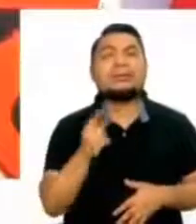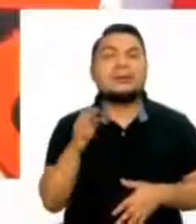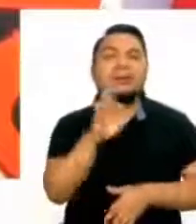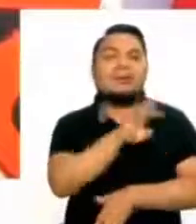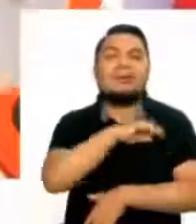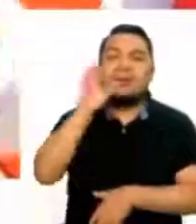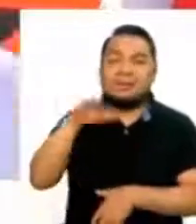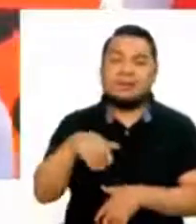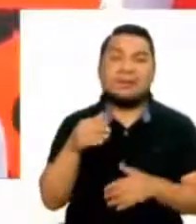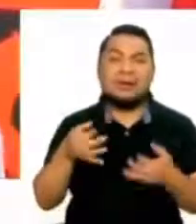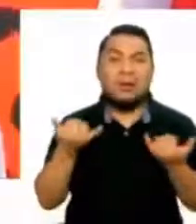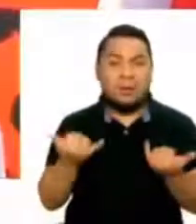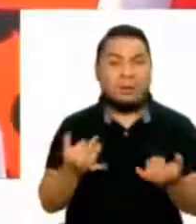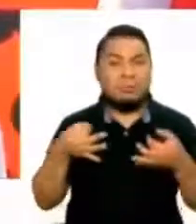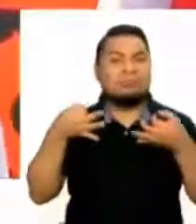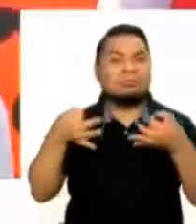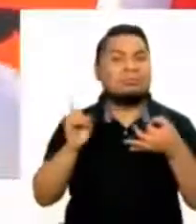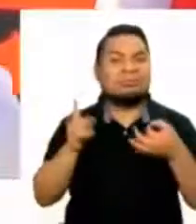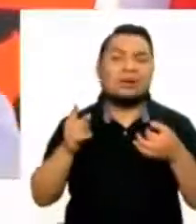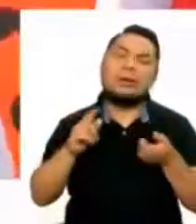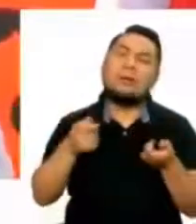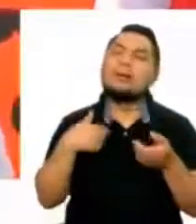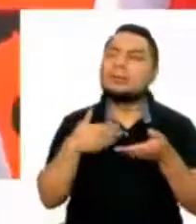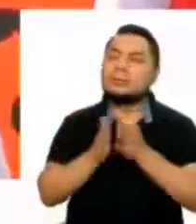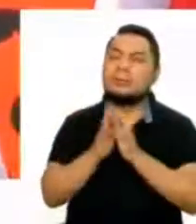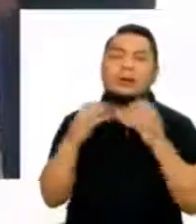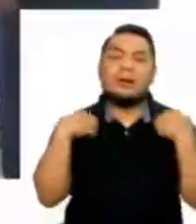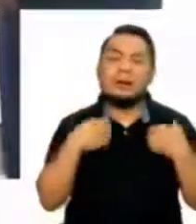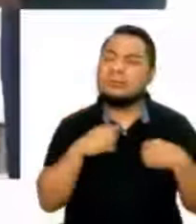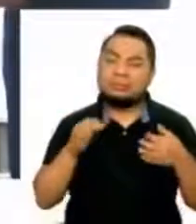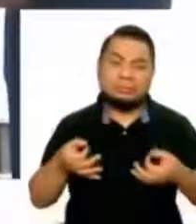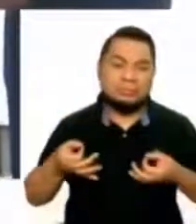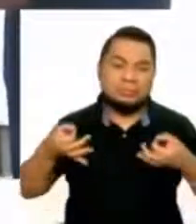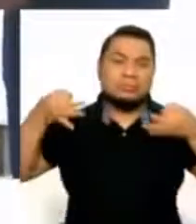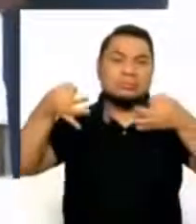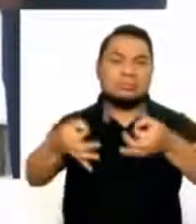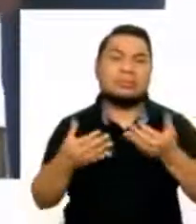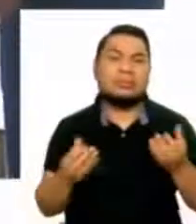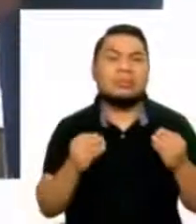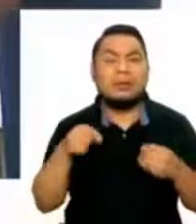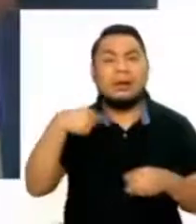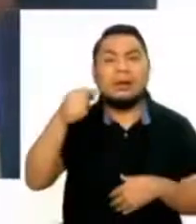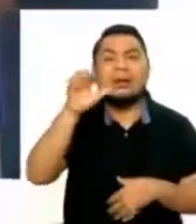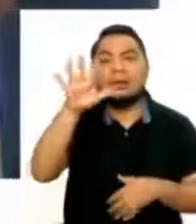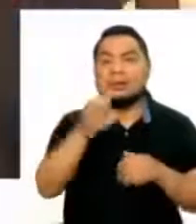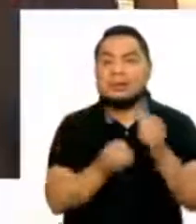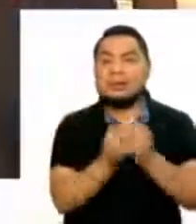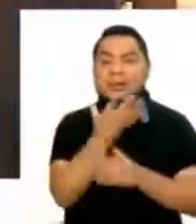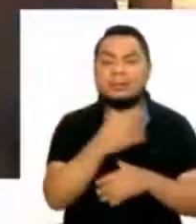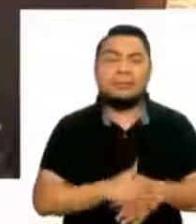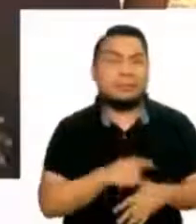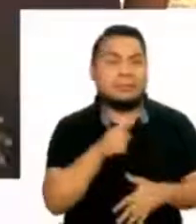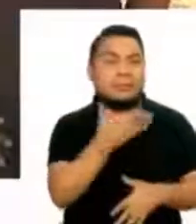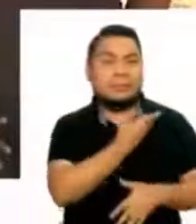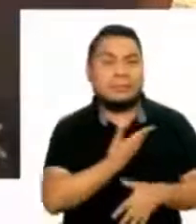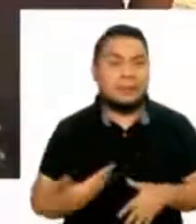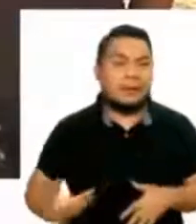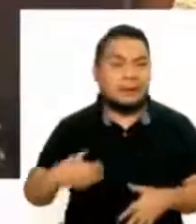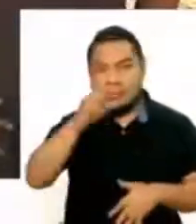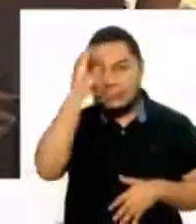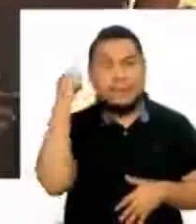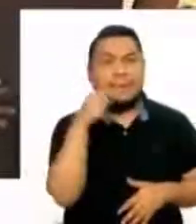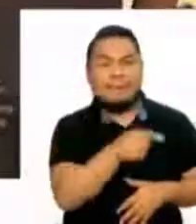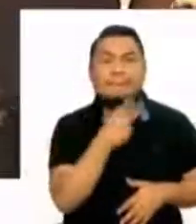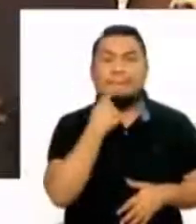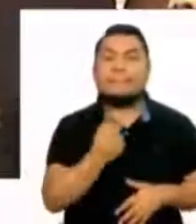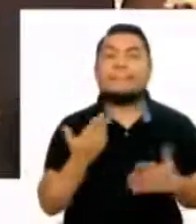citaciones fiscales que tenía programadas, pero que a pedido de su defensa fueron reprogramadas para el 5 de septiembre. El presidente Pedro